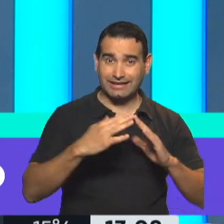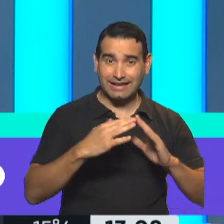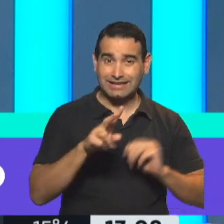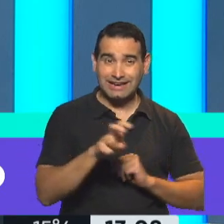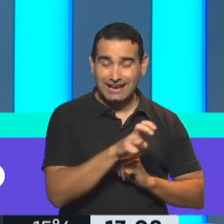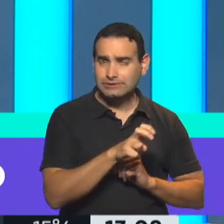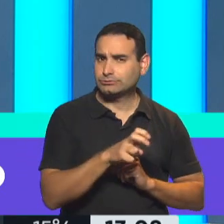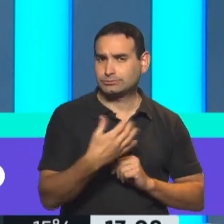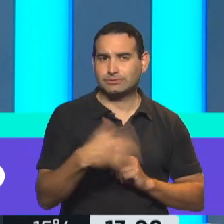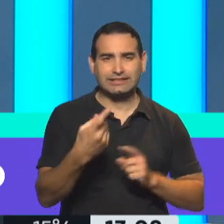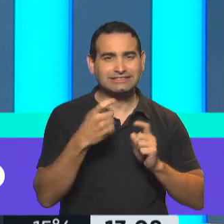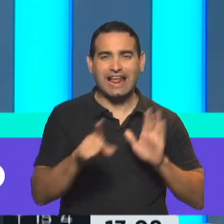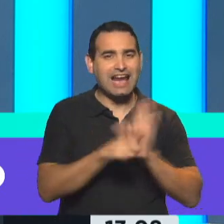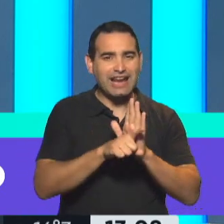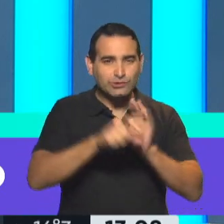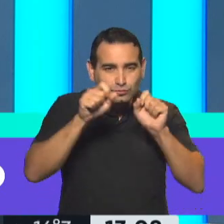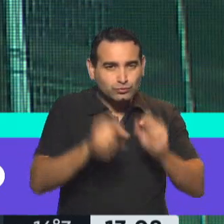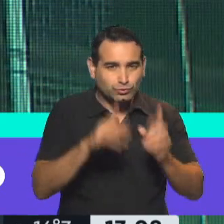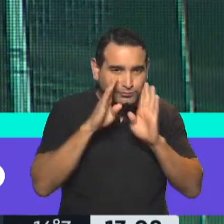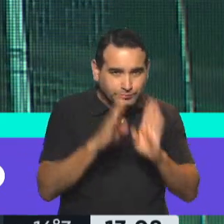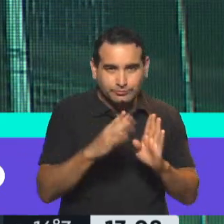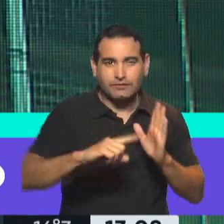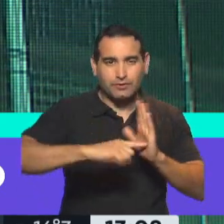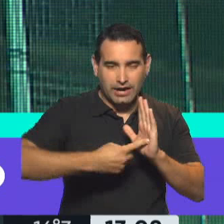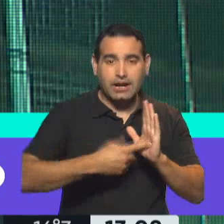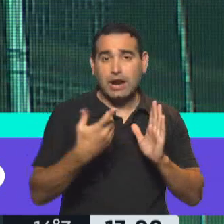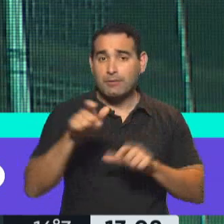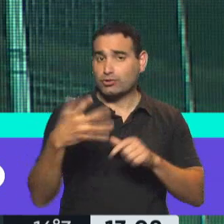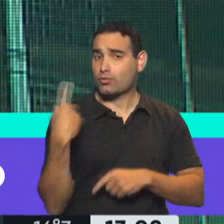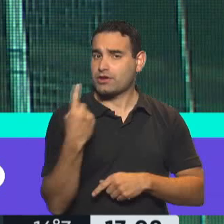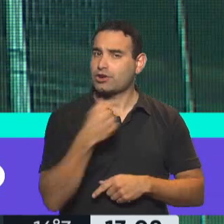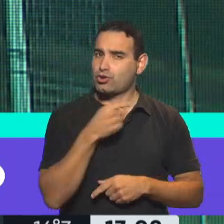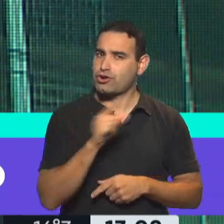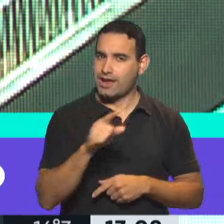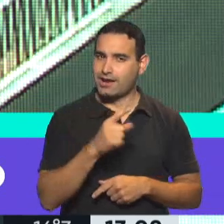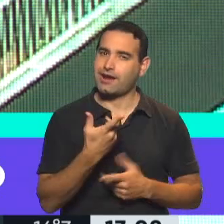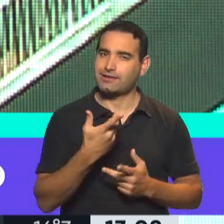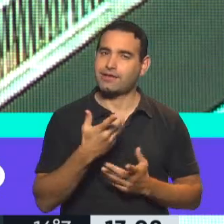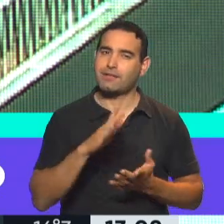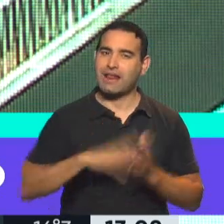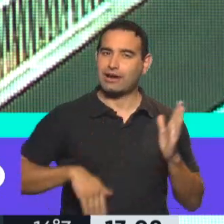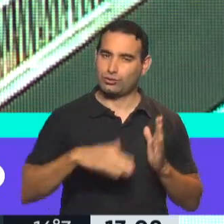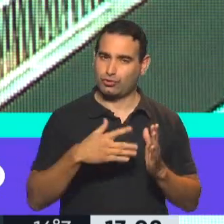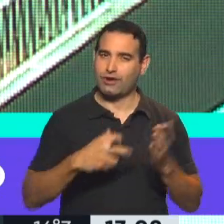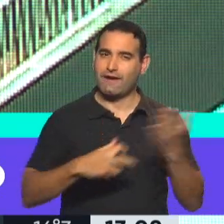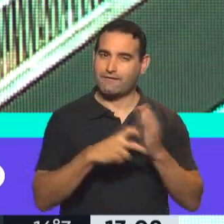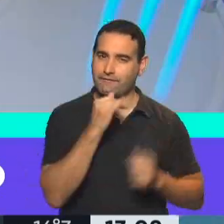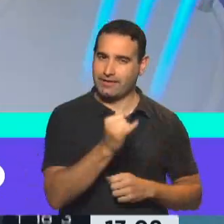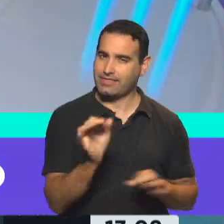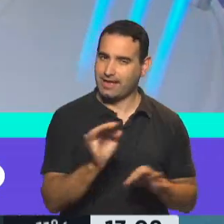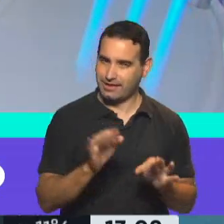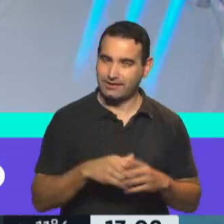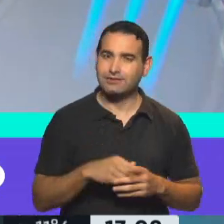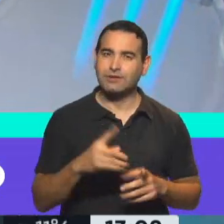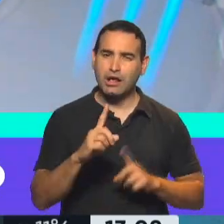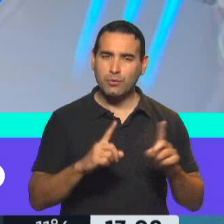hacer una reglamentación aparte de la ciudad al margen de que muchos de los propietarios no quieren blanquear sino quieren plantear han retirado